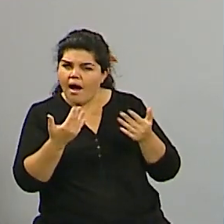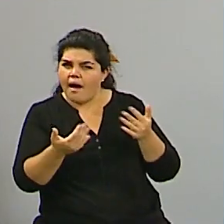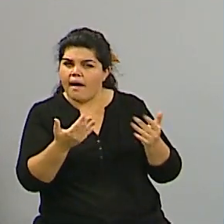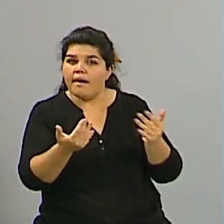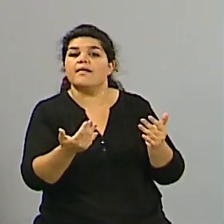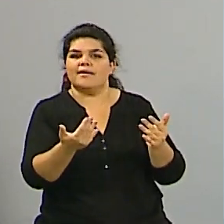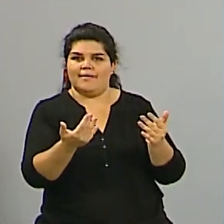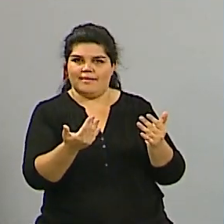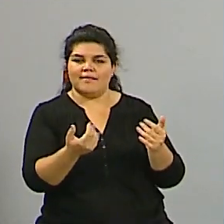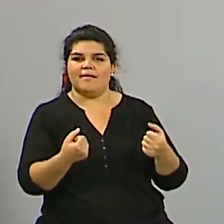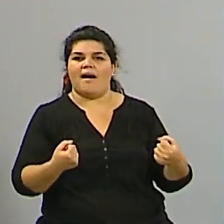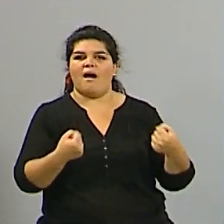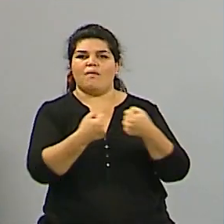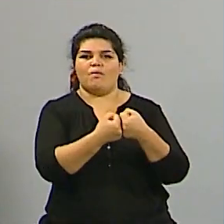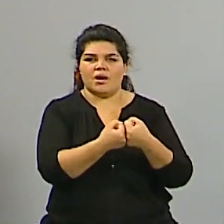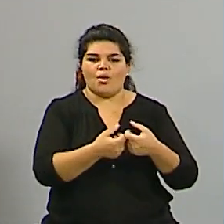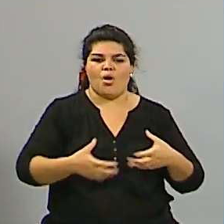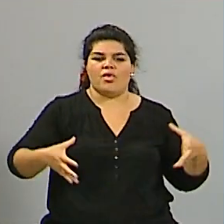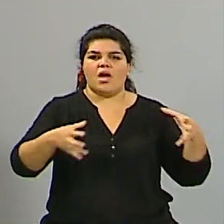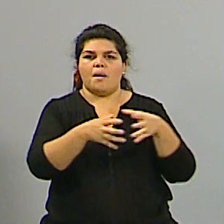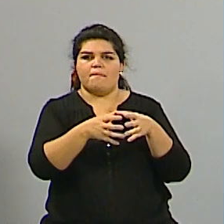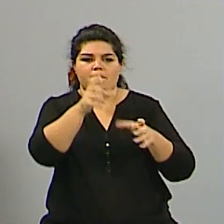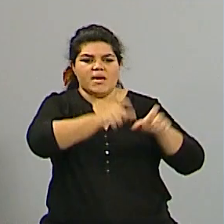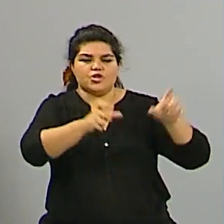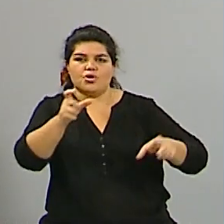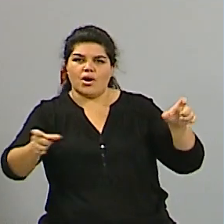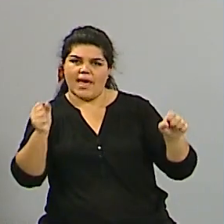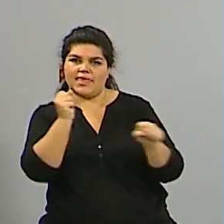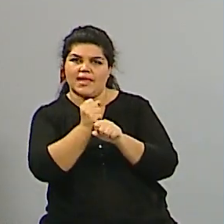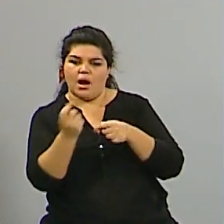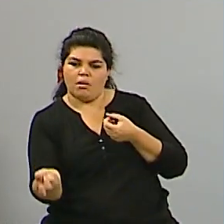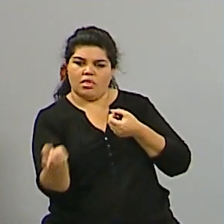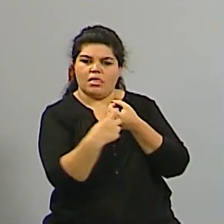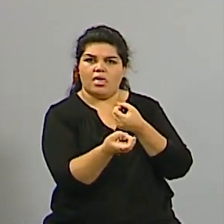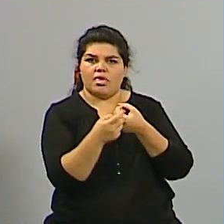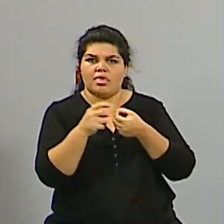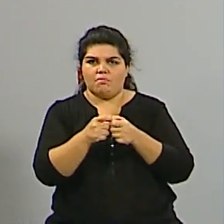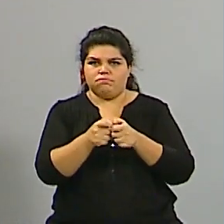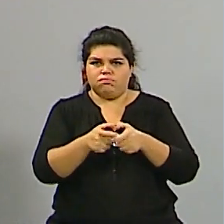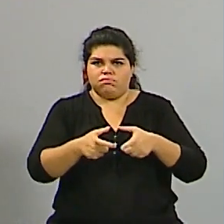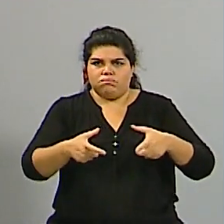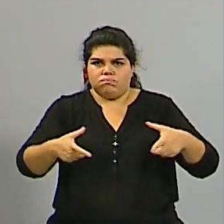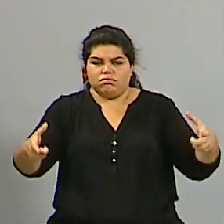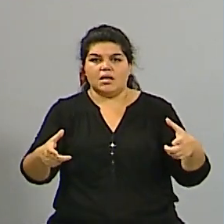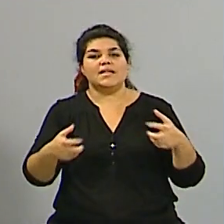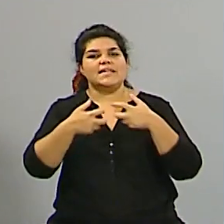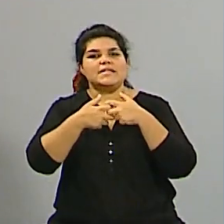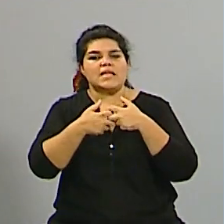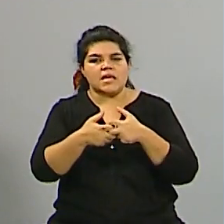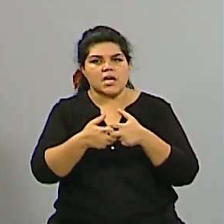aumento enorme de las negociaciones colectivas, hay mucha más vida sindical, hay mucha más participación del sindicalismo en la